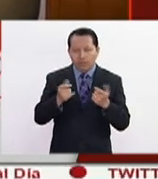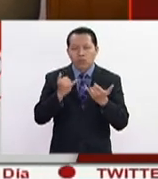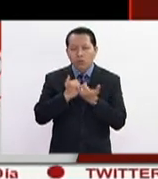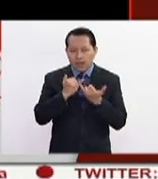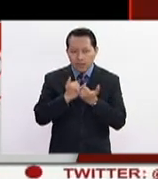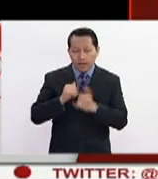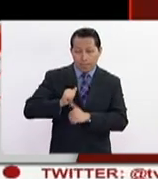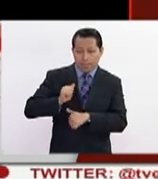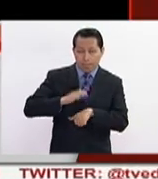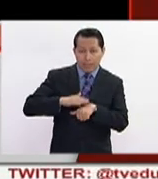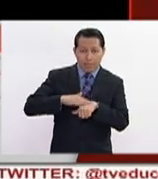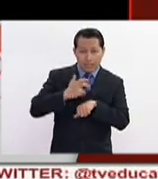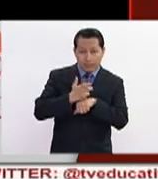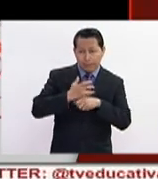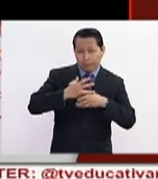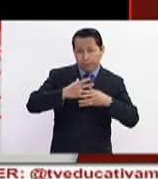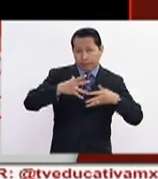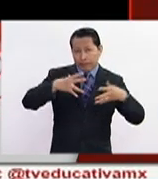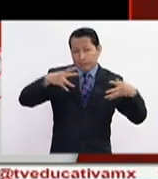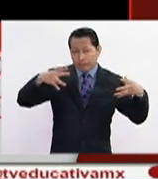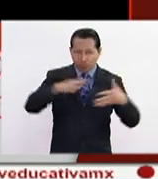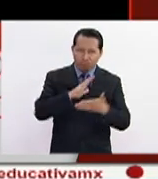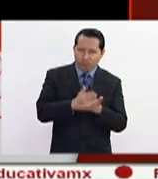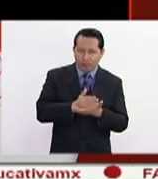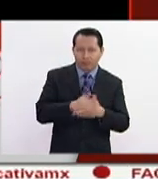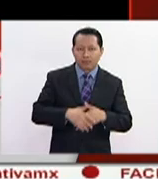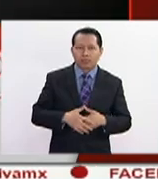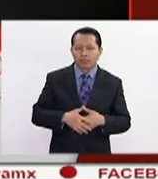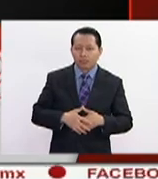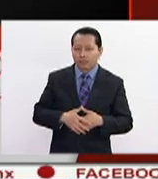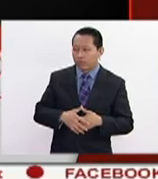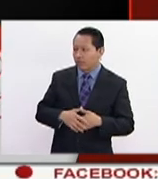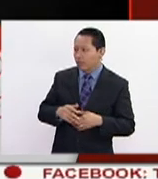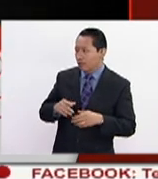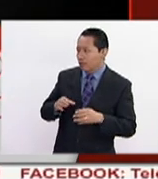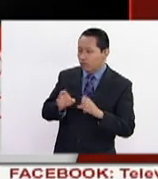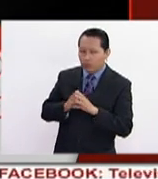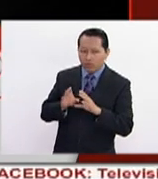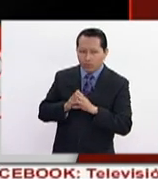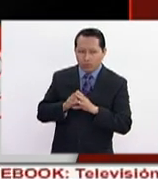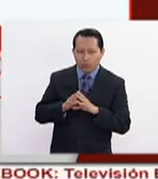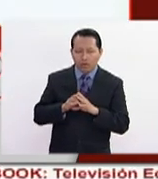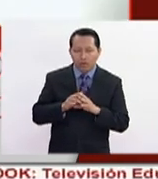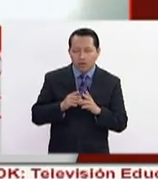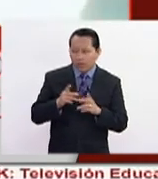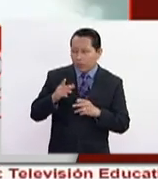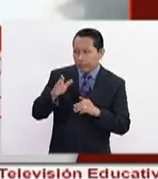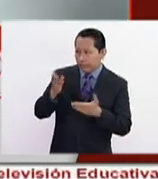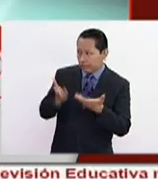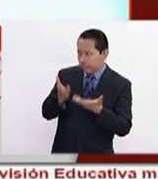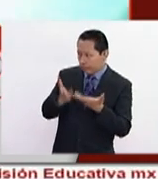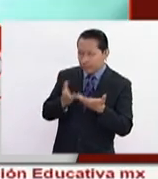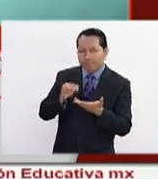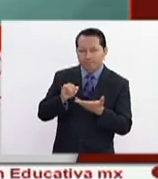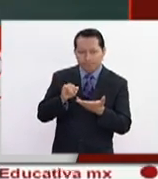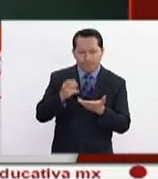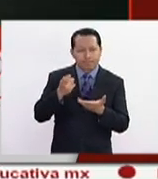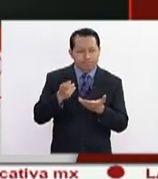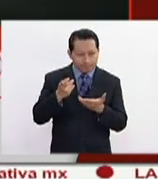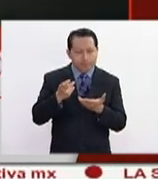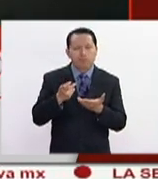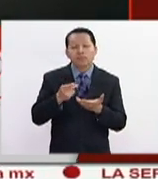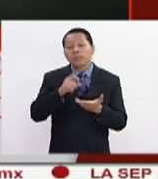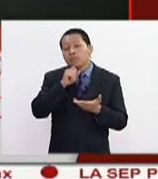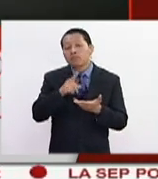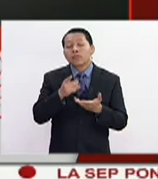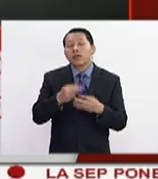expansionismo militar de Estados Unidos en la región. Entonces, una especie de bisagra, una especie de... Así es, así es. Entonces vemos cómo se vuelve